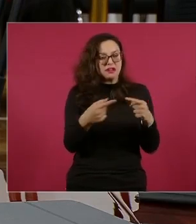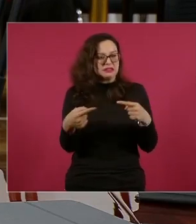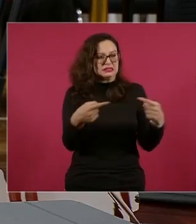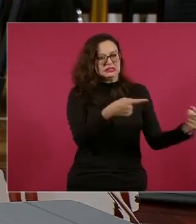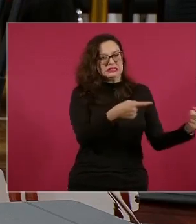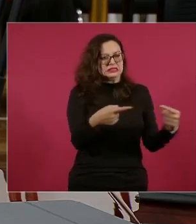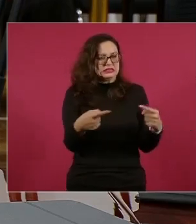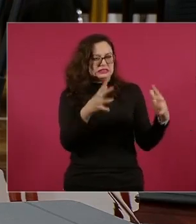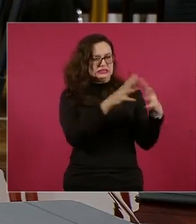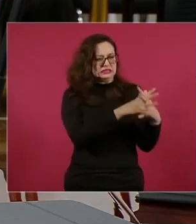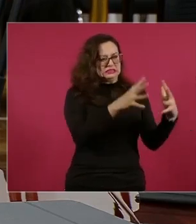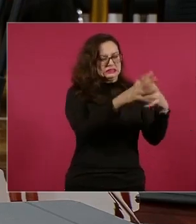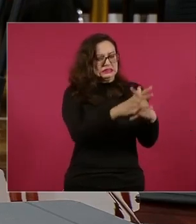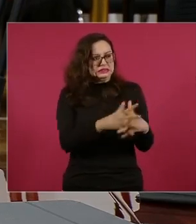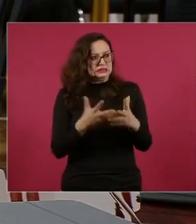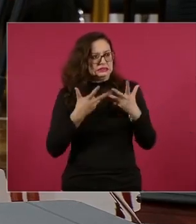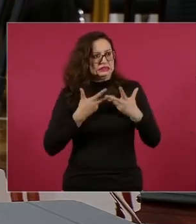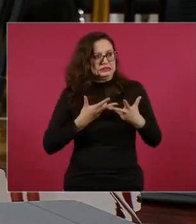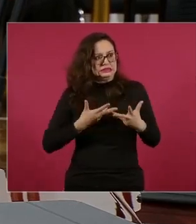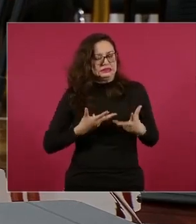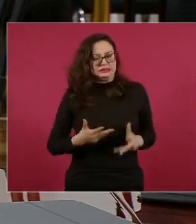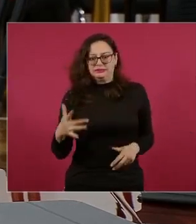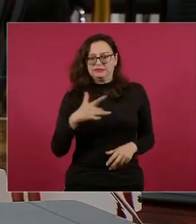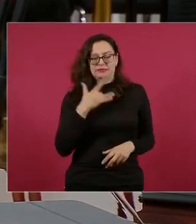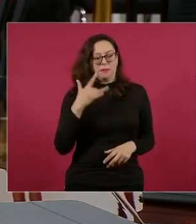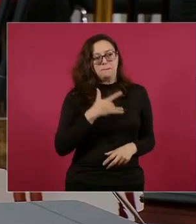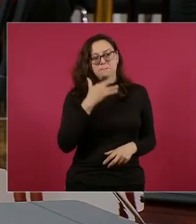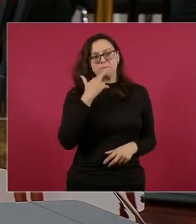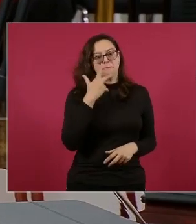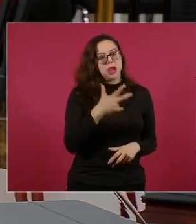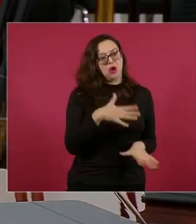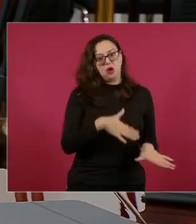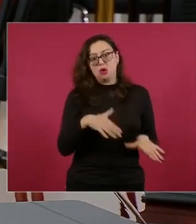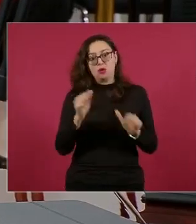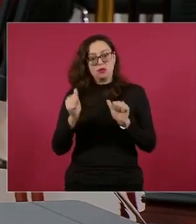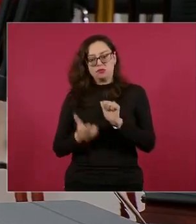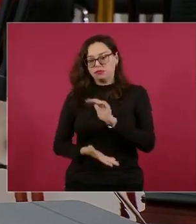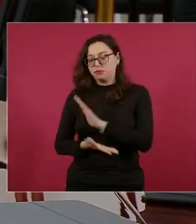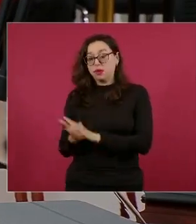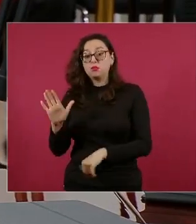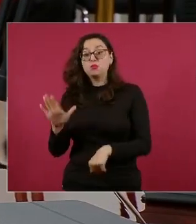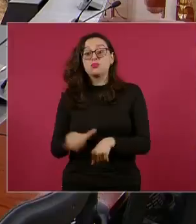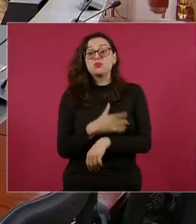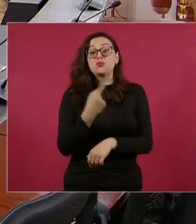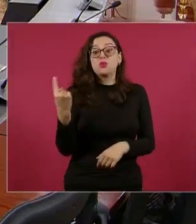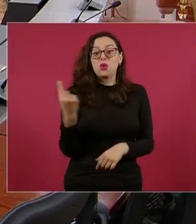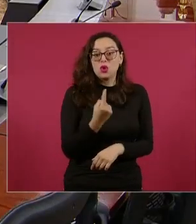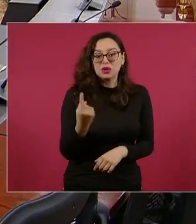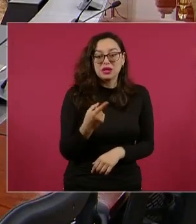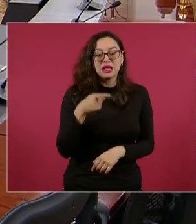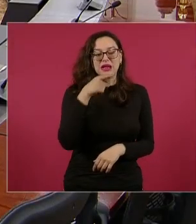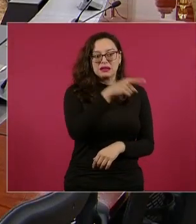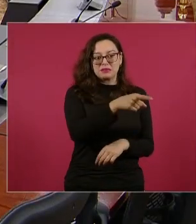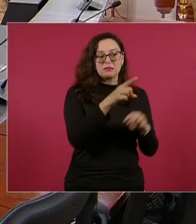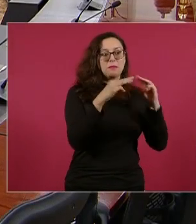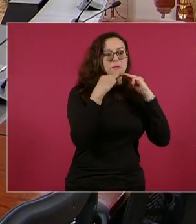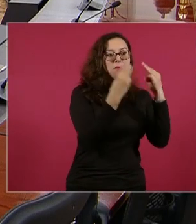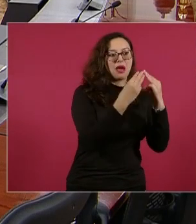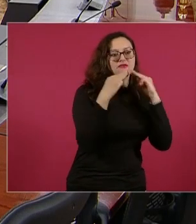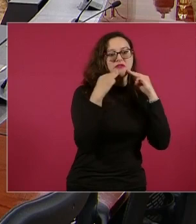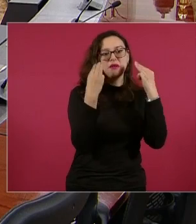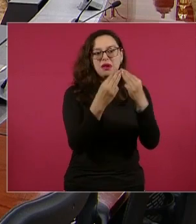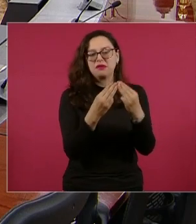comenzado, sobre todo lo que más les preocupó a estas familias, es que han comenzado a reclutar jóvenes, sobre todo hombres jóvenes, y